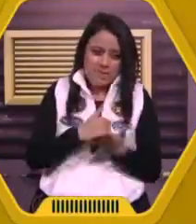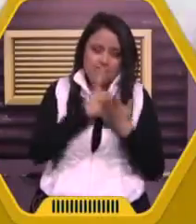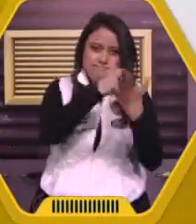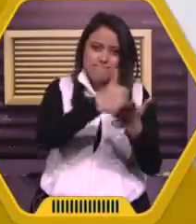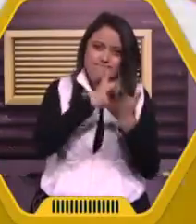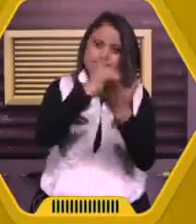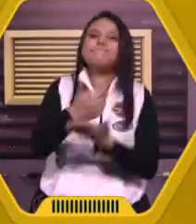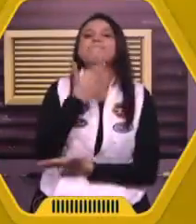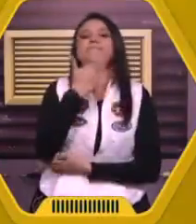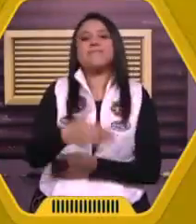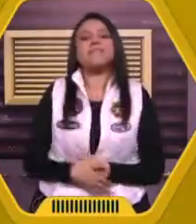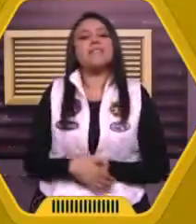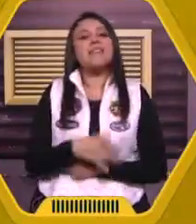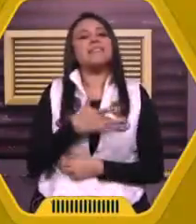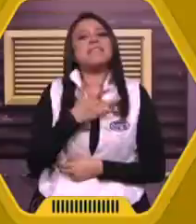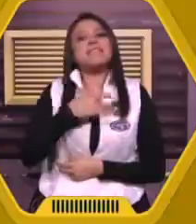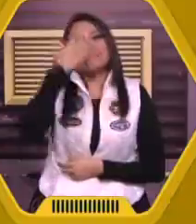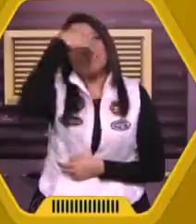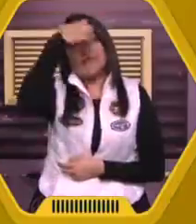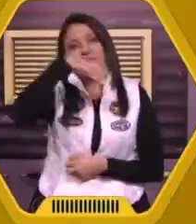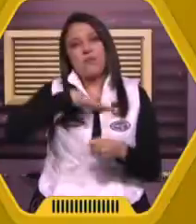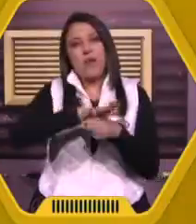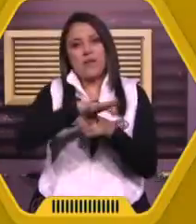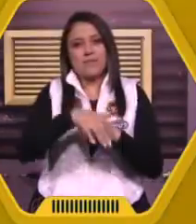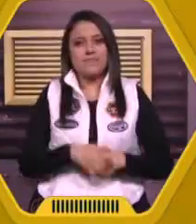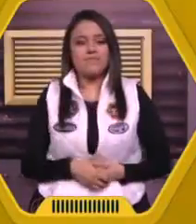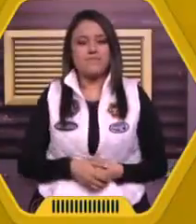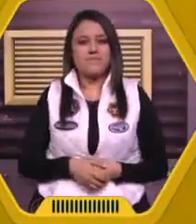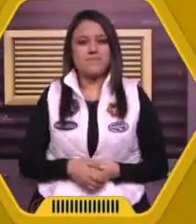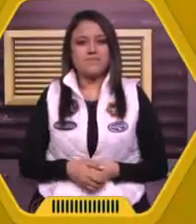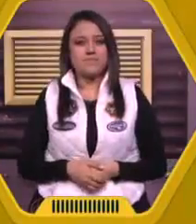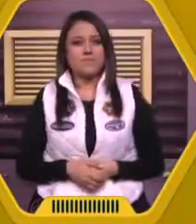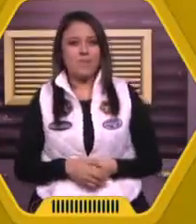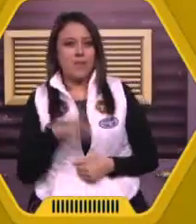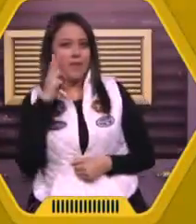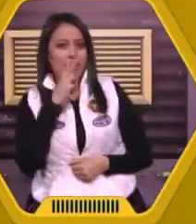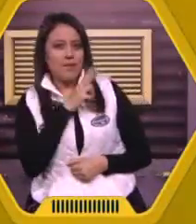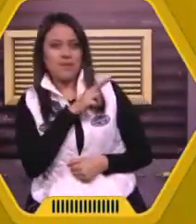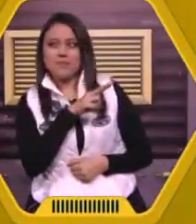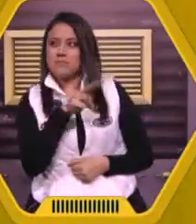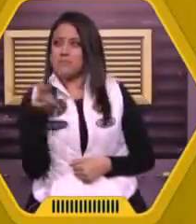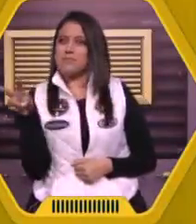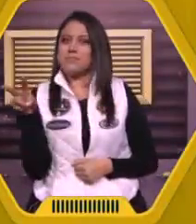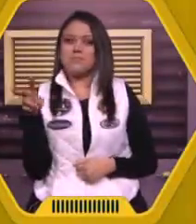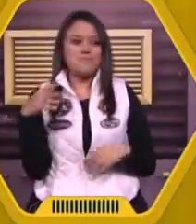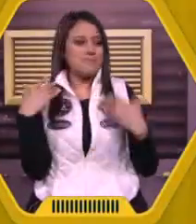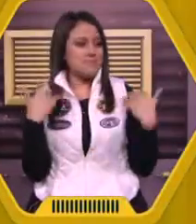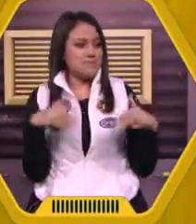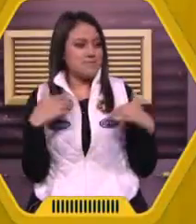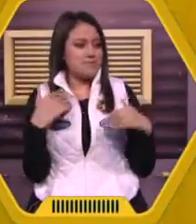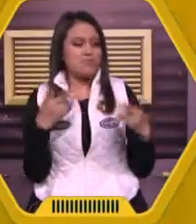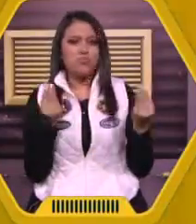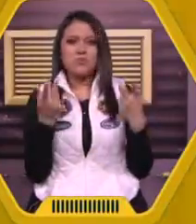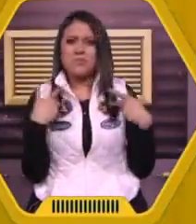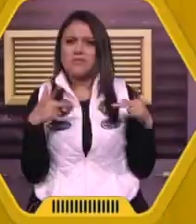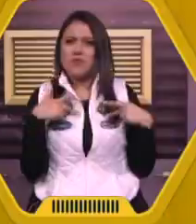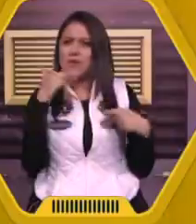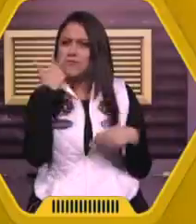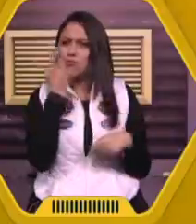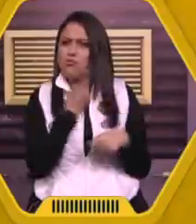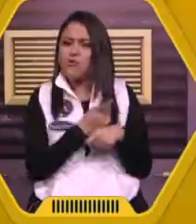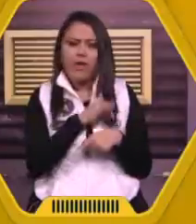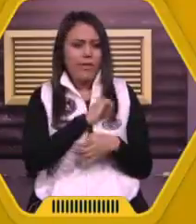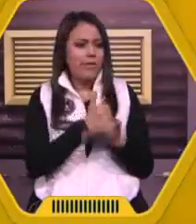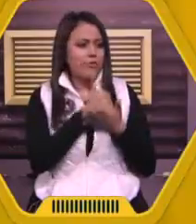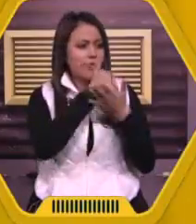organización. Pues cuéntale a la gente tu experiencia. Mira, llegando veo muchísimos voluntarios, gente